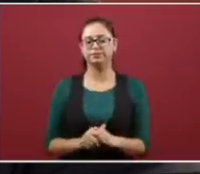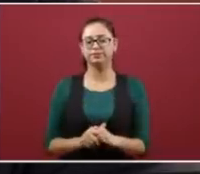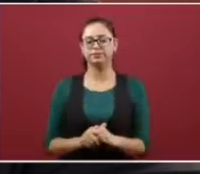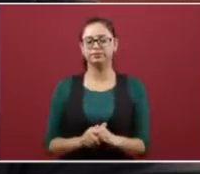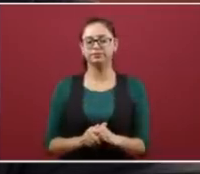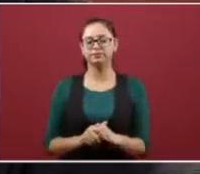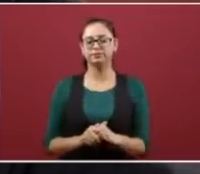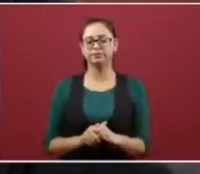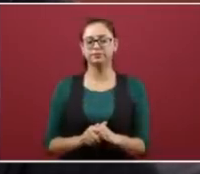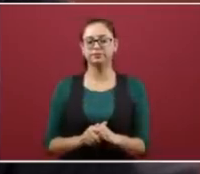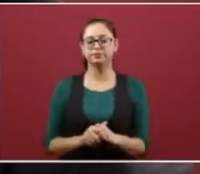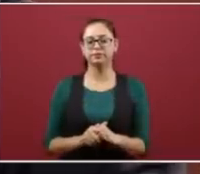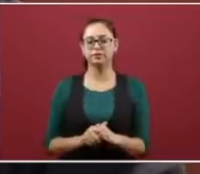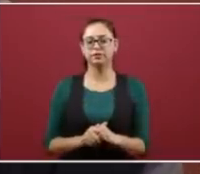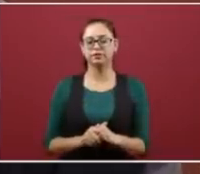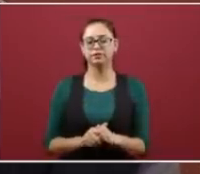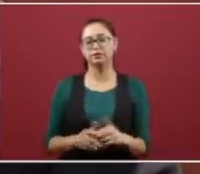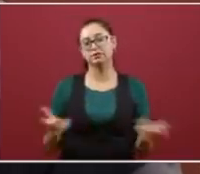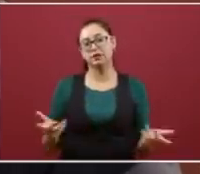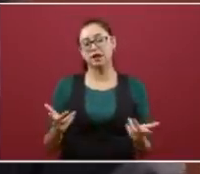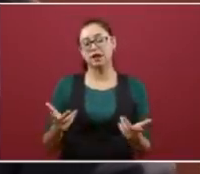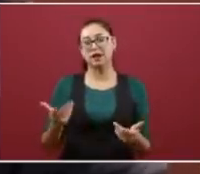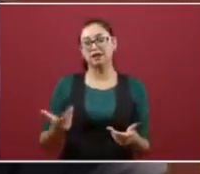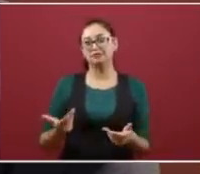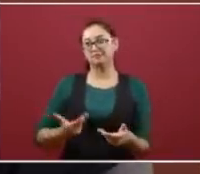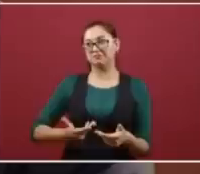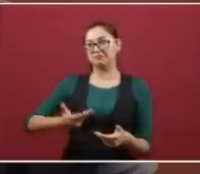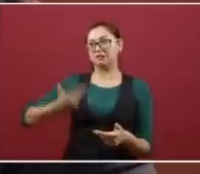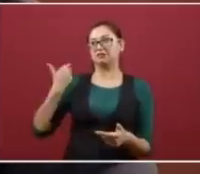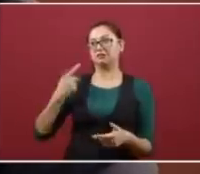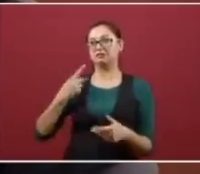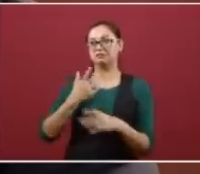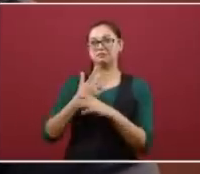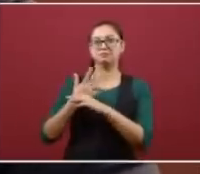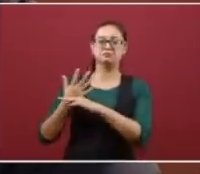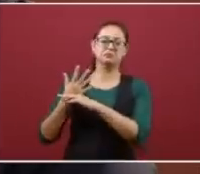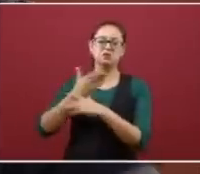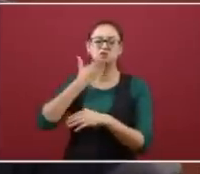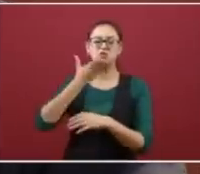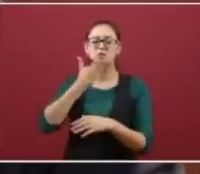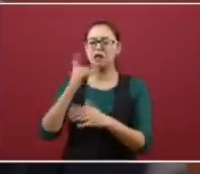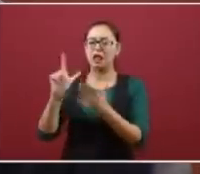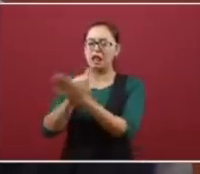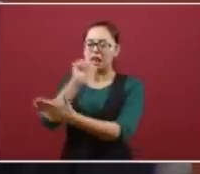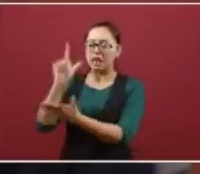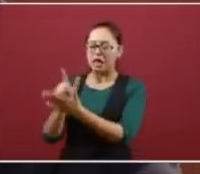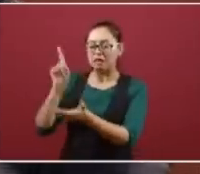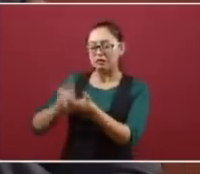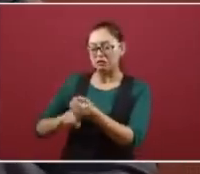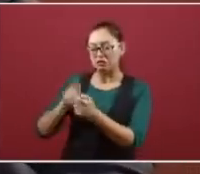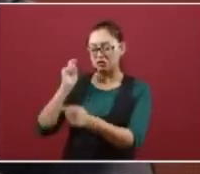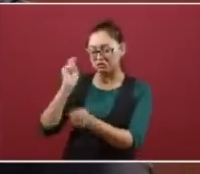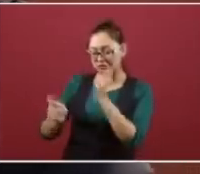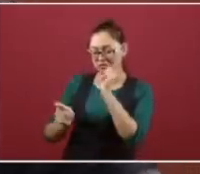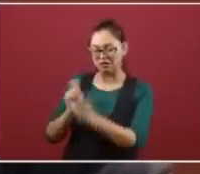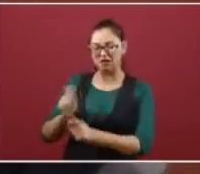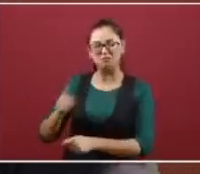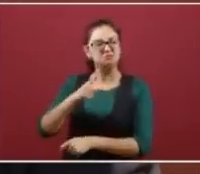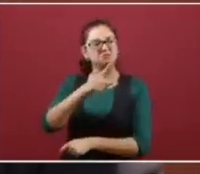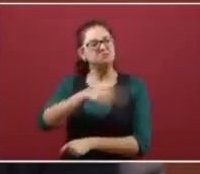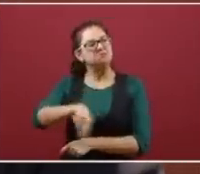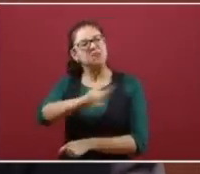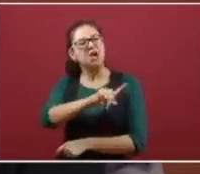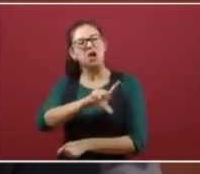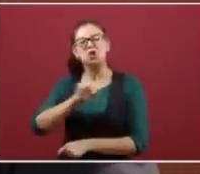quería ver cómo se hace ni las salchichas ni las leyes ahora ya no porque este fue un proceso distinto primero con